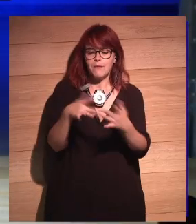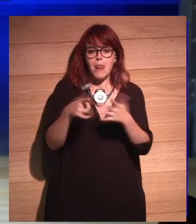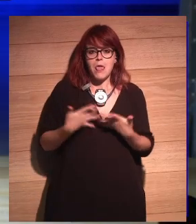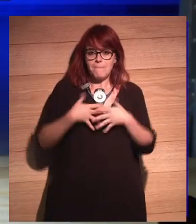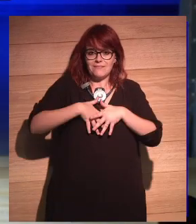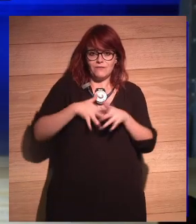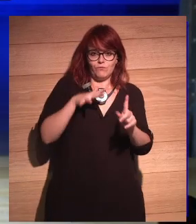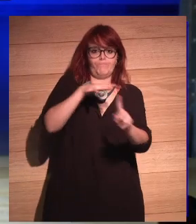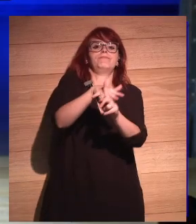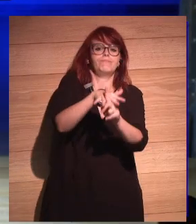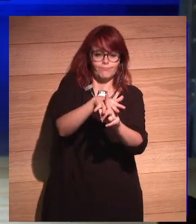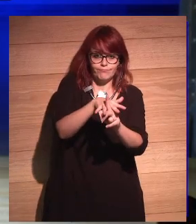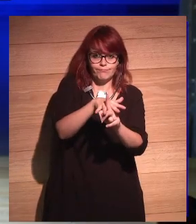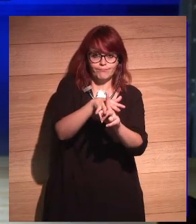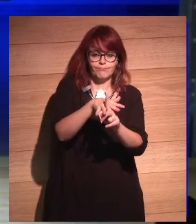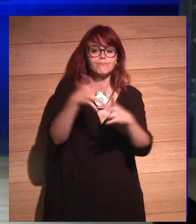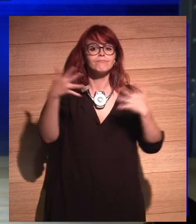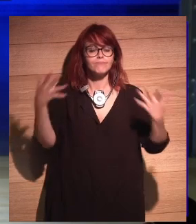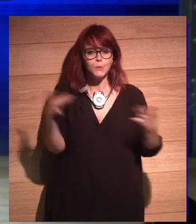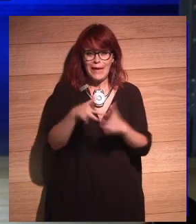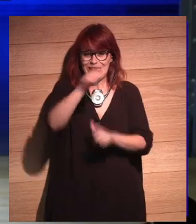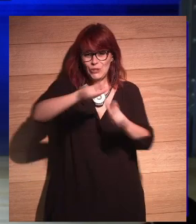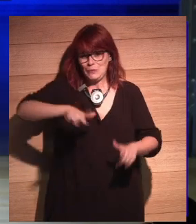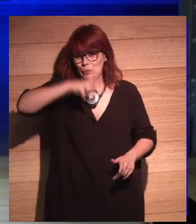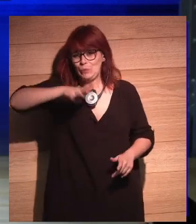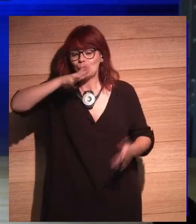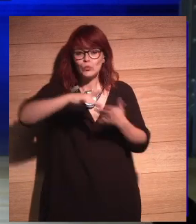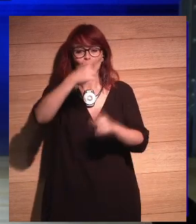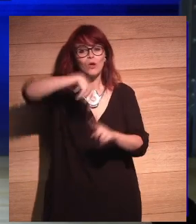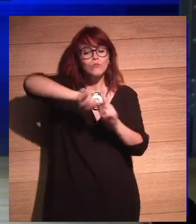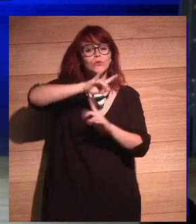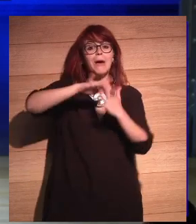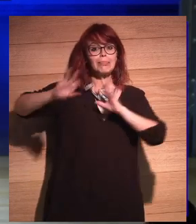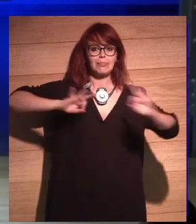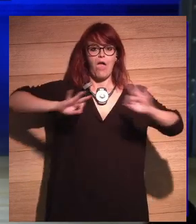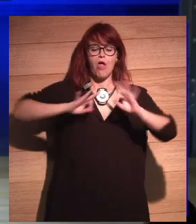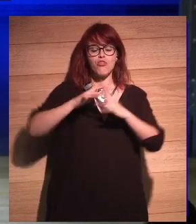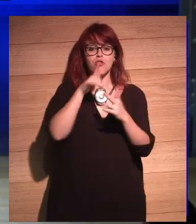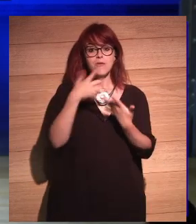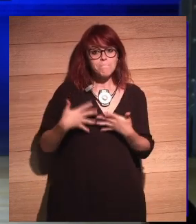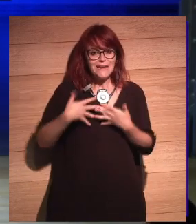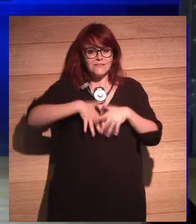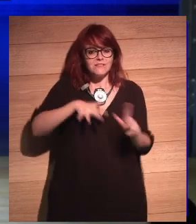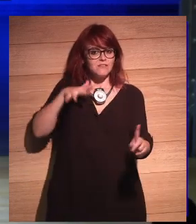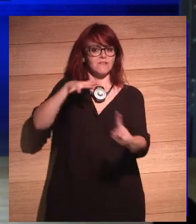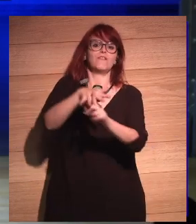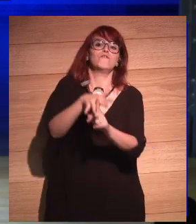inmersivo. Hay cosas extraordinarias que suceden en el teatro inmersivo, y el